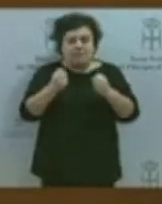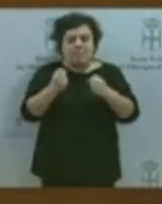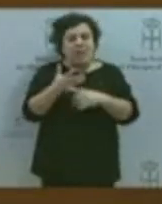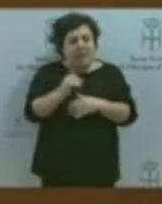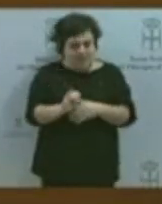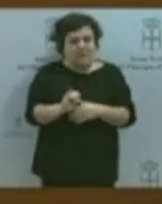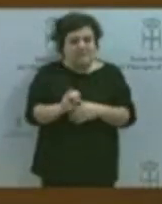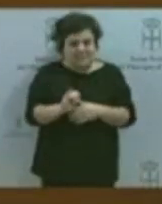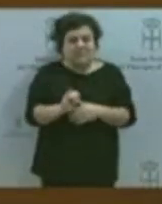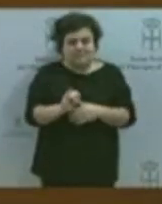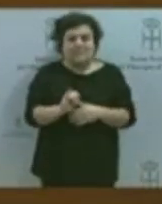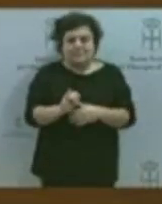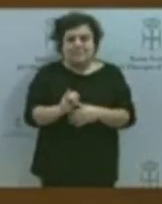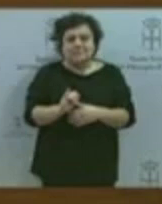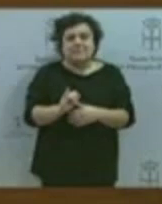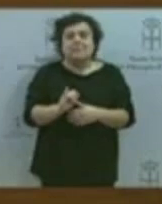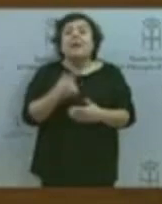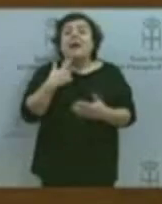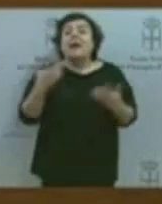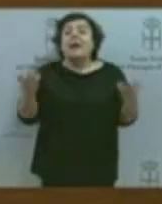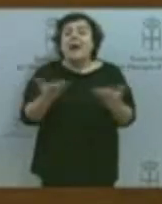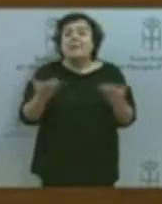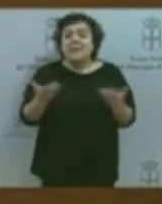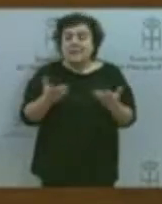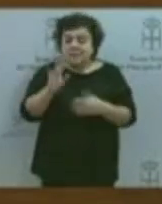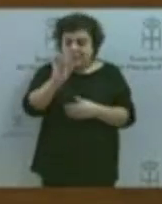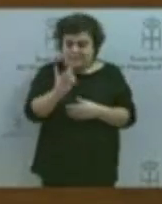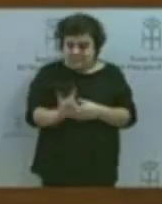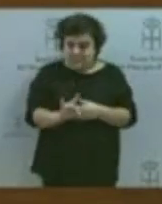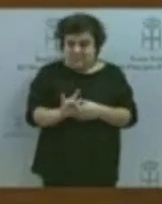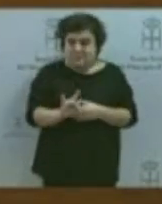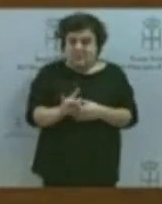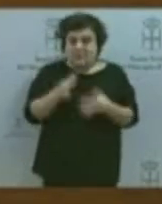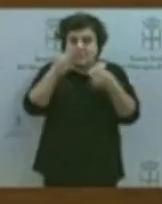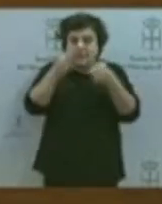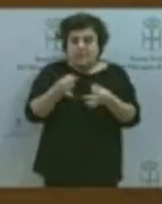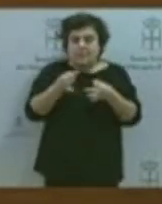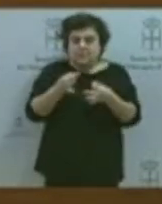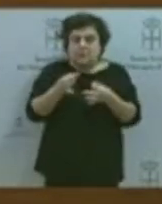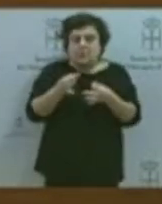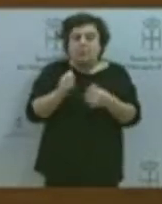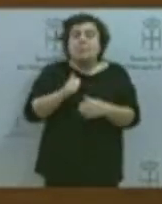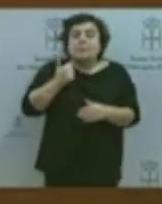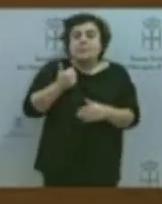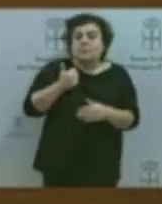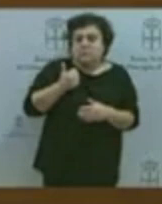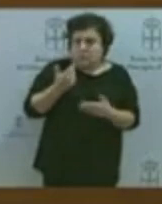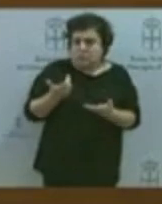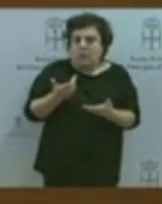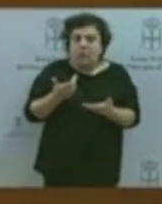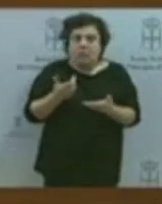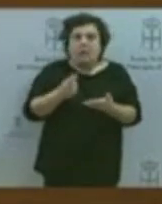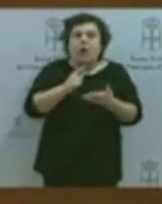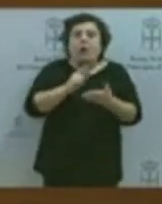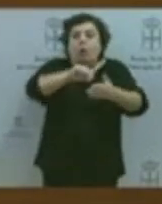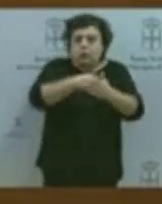emergencia. Sí que es verdad que sí que tenemos posibilidades de hacer contratos de emergencia y los hacemos a través de